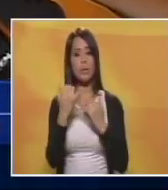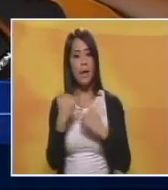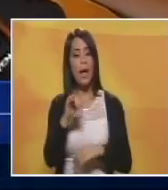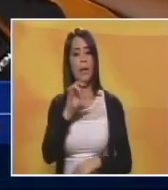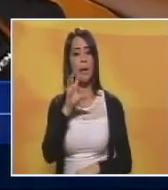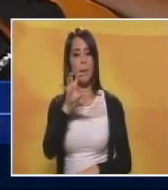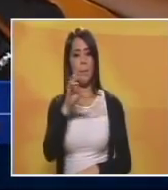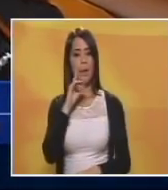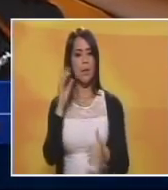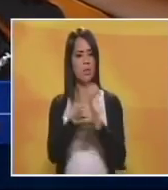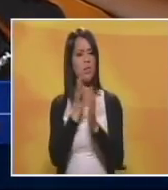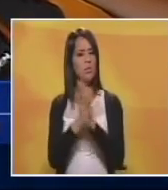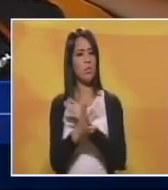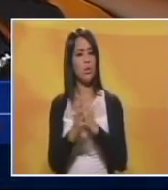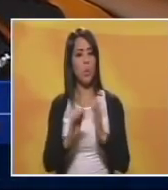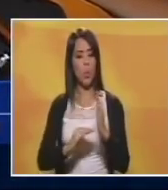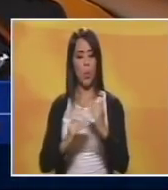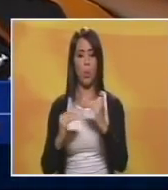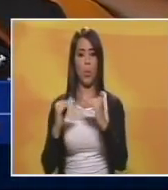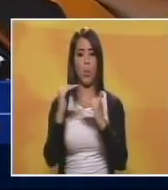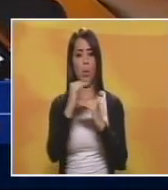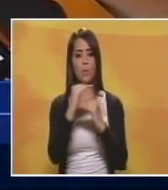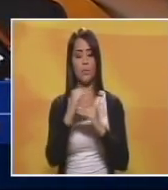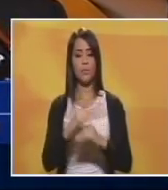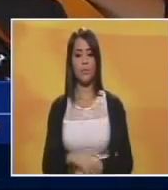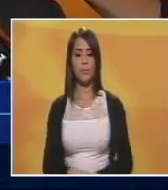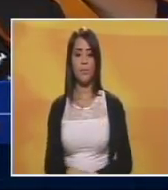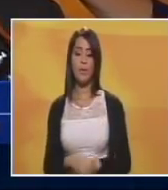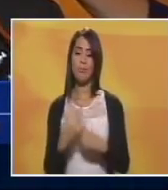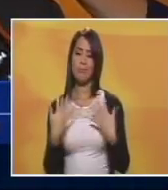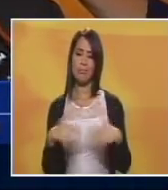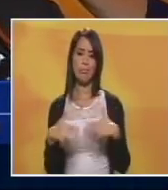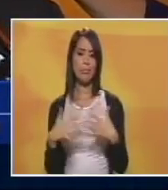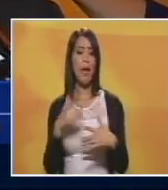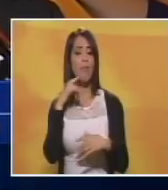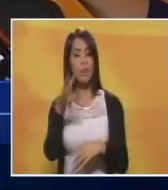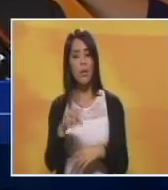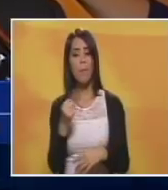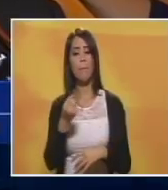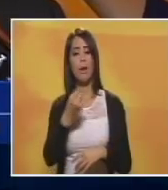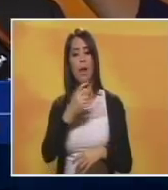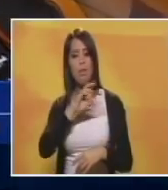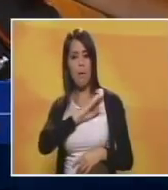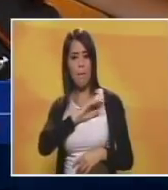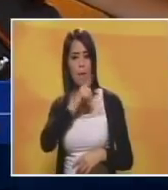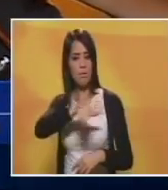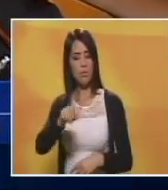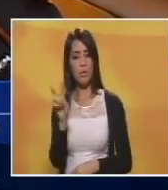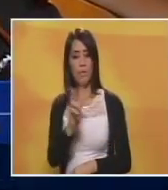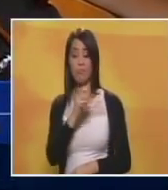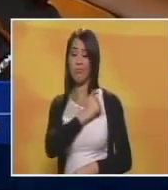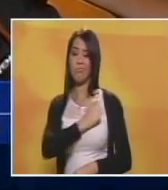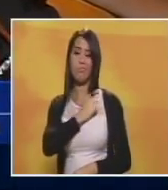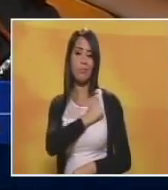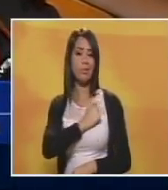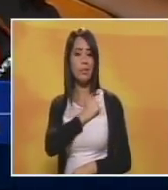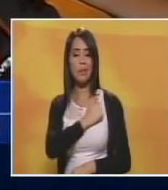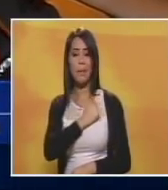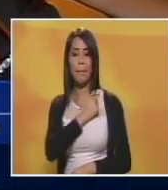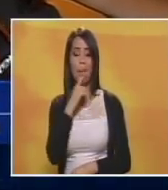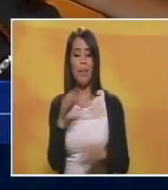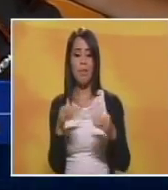país alcanzó un nuevo nivel que está caracterizado por un mayor deterioro de la capacidad de compra de los venezolanos. Lamentó que una gran parte